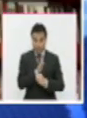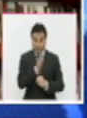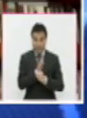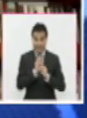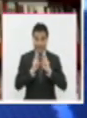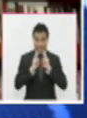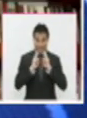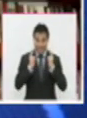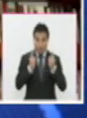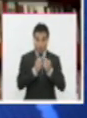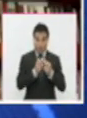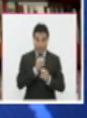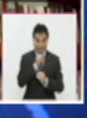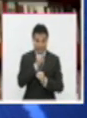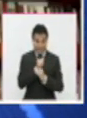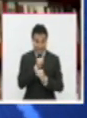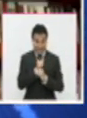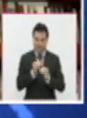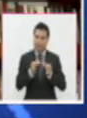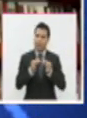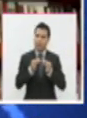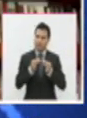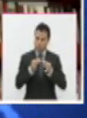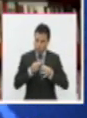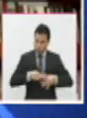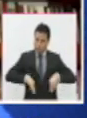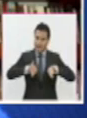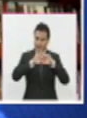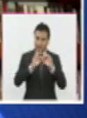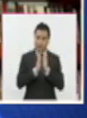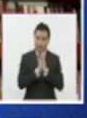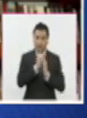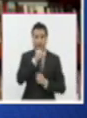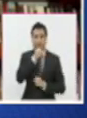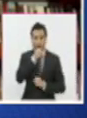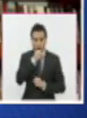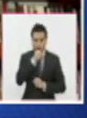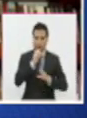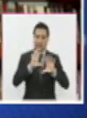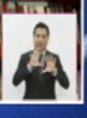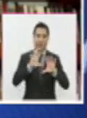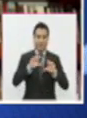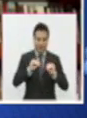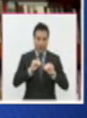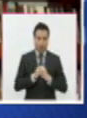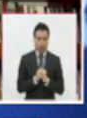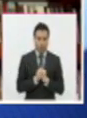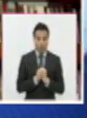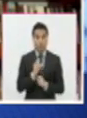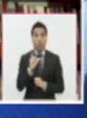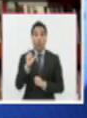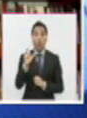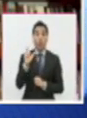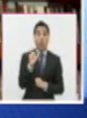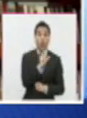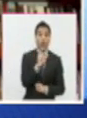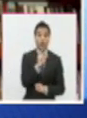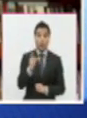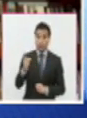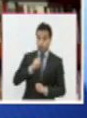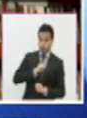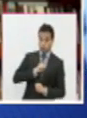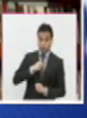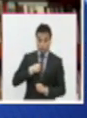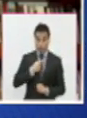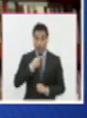sí. logró dejar atrás, como bien recuerdas, es aquella época en donde el presidente